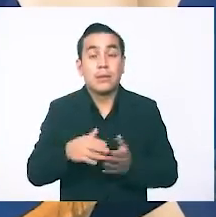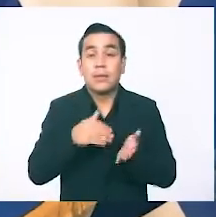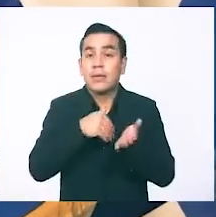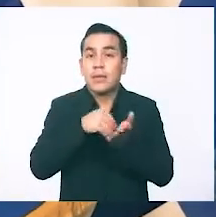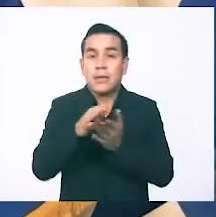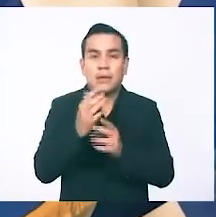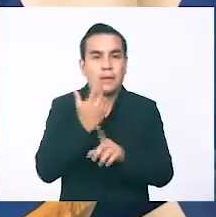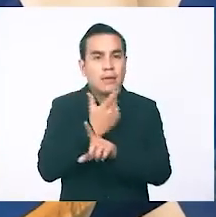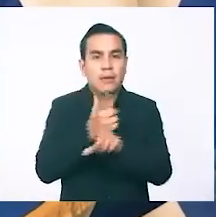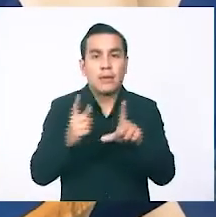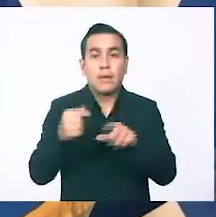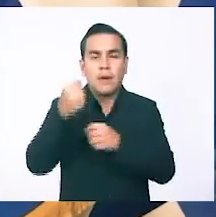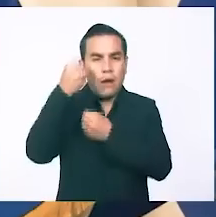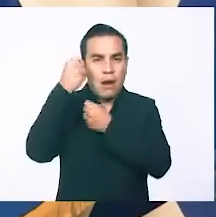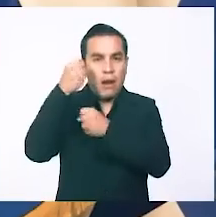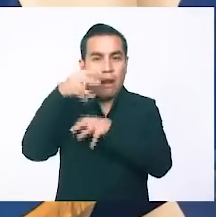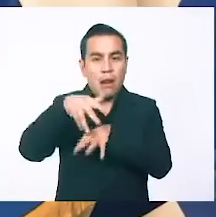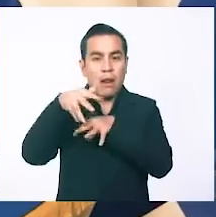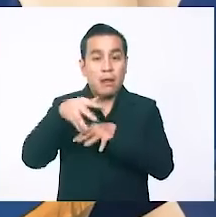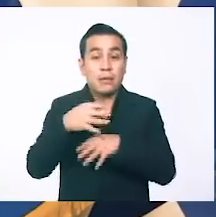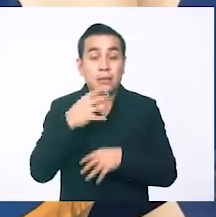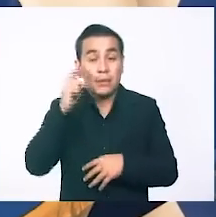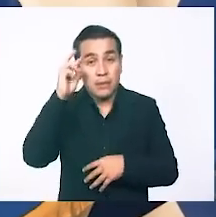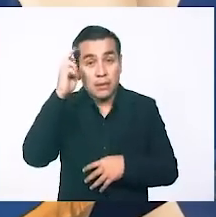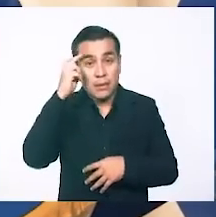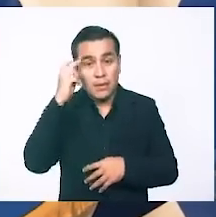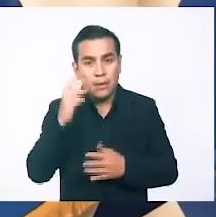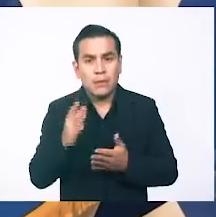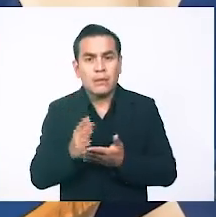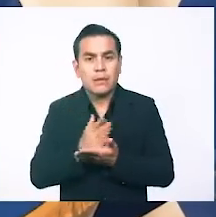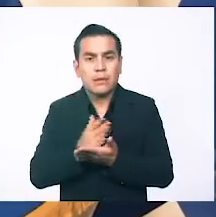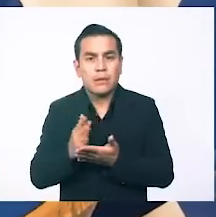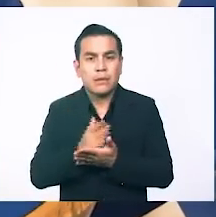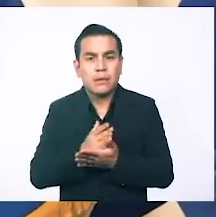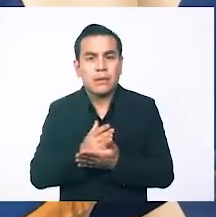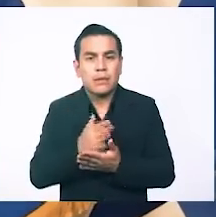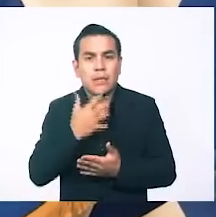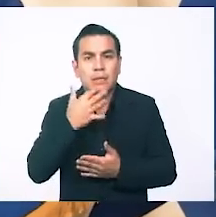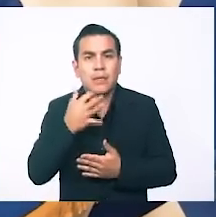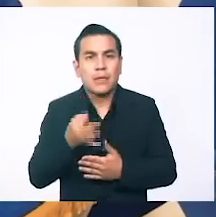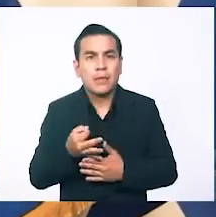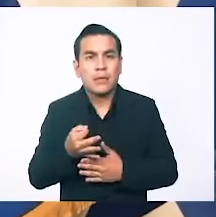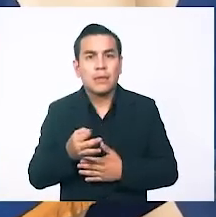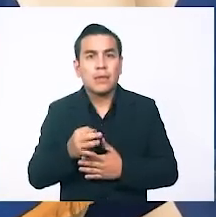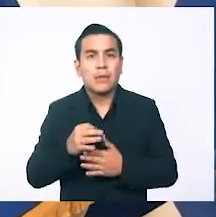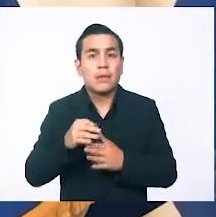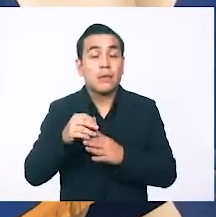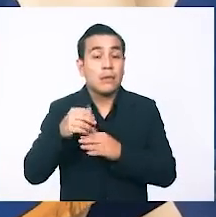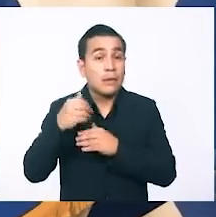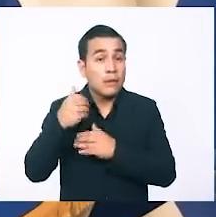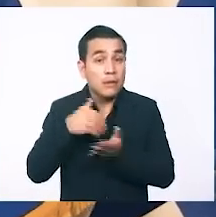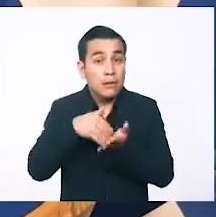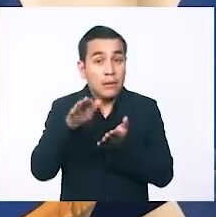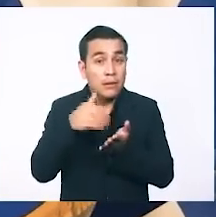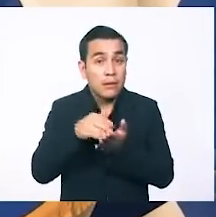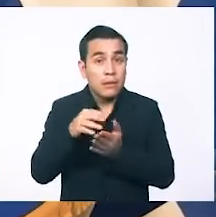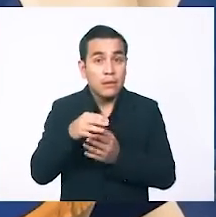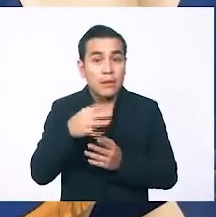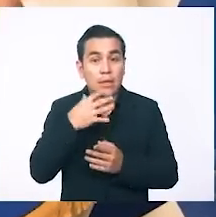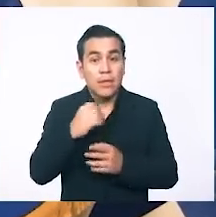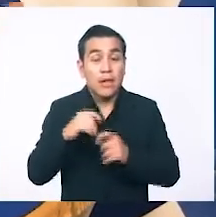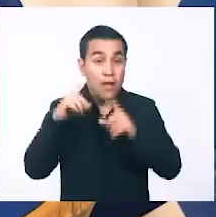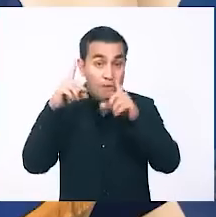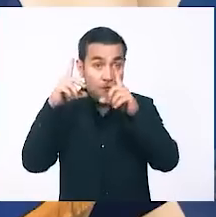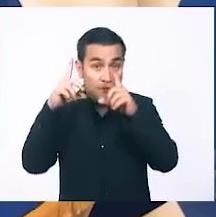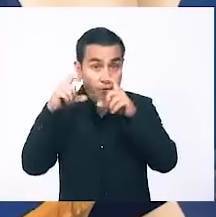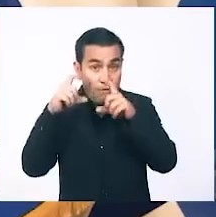retírenlo. ¿Por qué? Si solo eso está él, no está para reprimir. retírenlo, porque van a sacar la foto, no vaya a